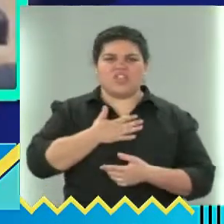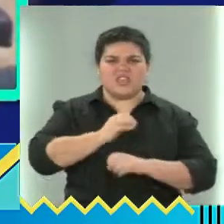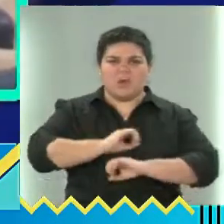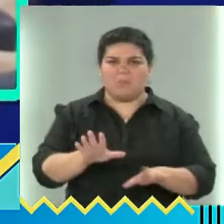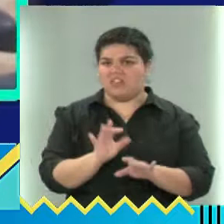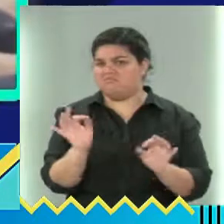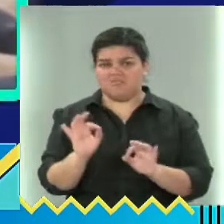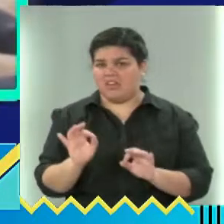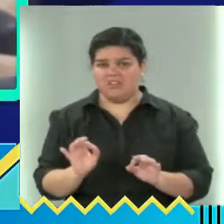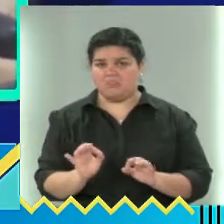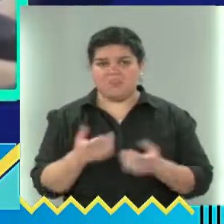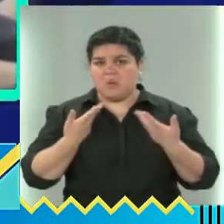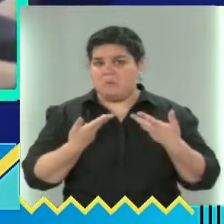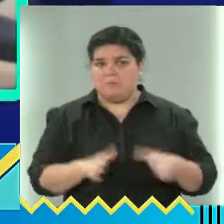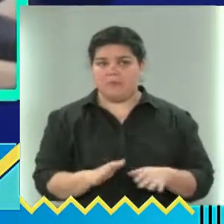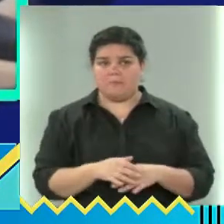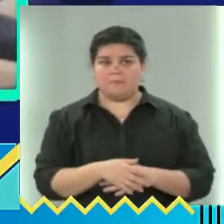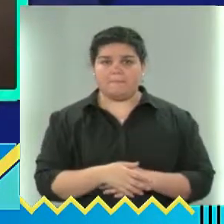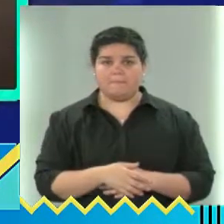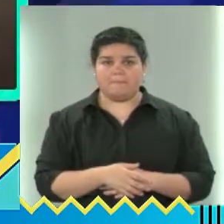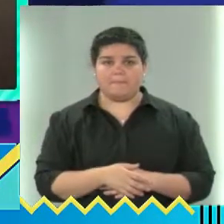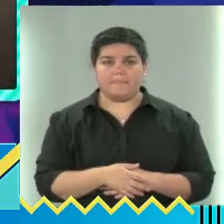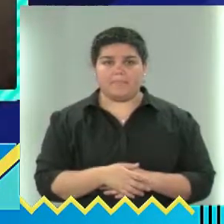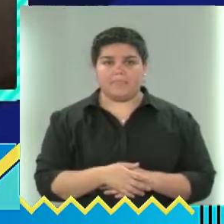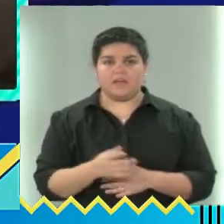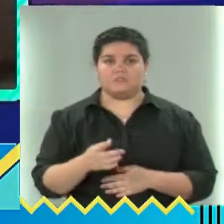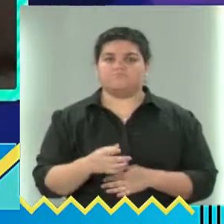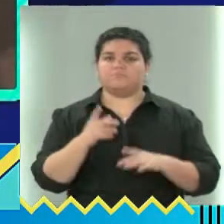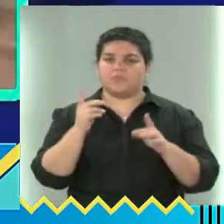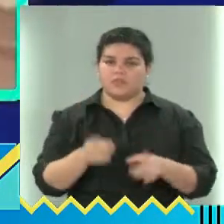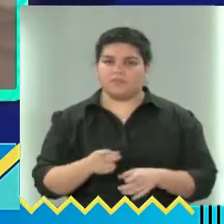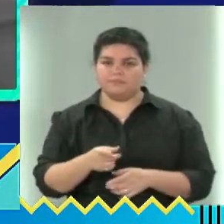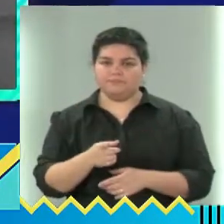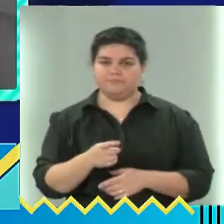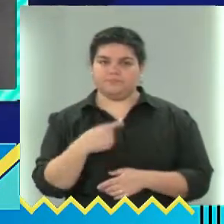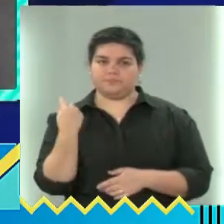de la donación. Pensá que también nosotros vamos y hacemos colectas